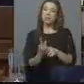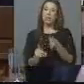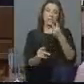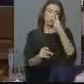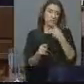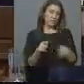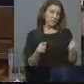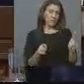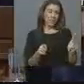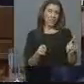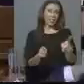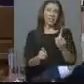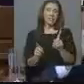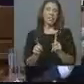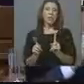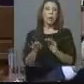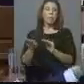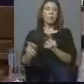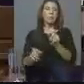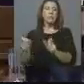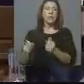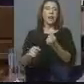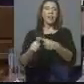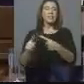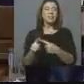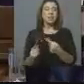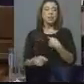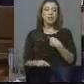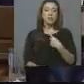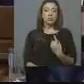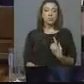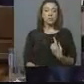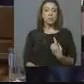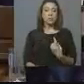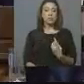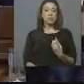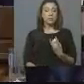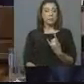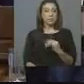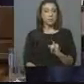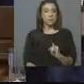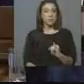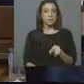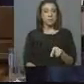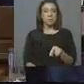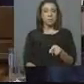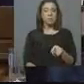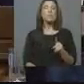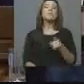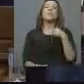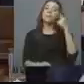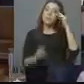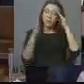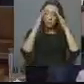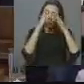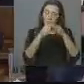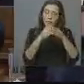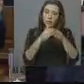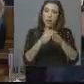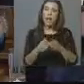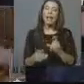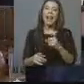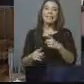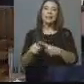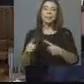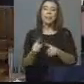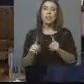contrario a la clase media. Y nosotros en la Unión Demócrata Independiente creemos que hay que poner un énfasis muy fuerte en la clase media, no en la